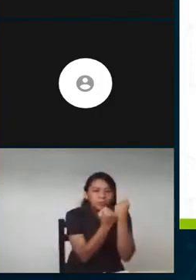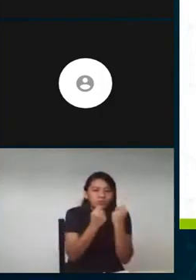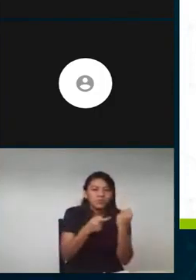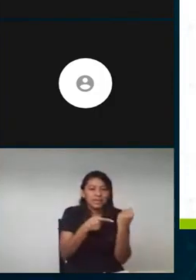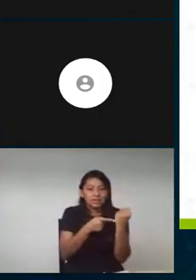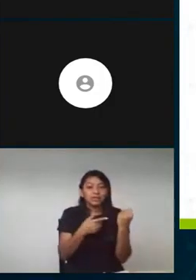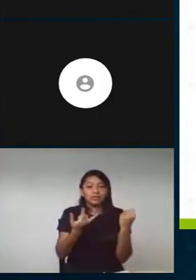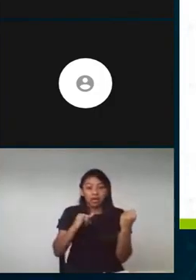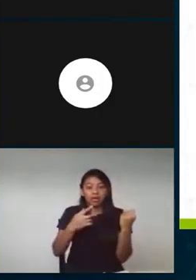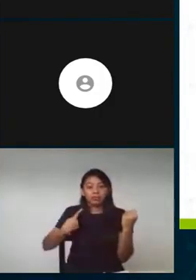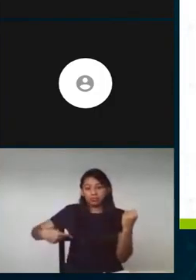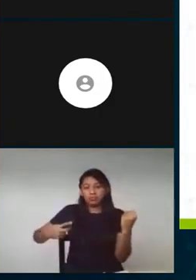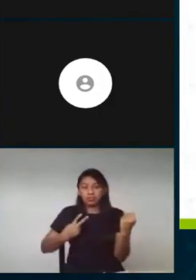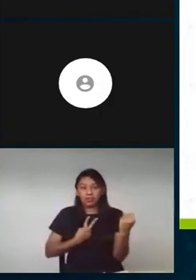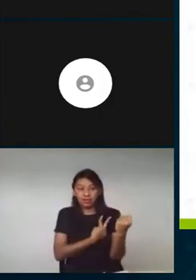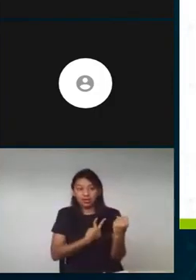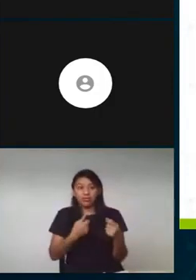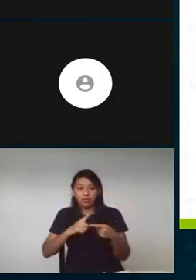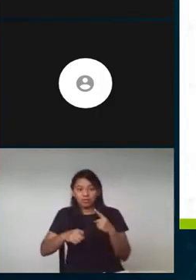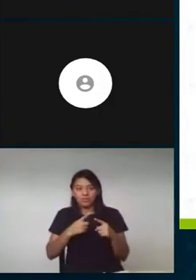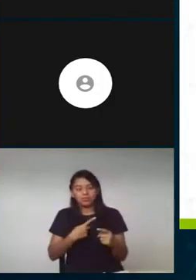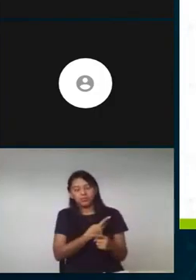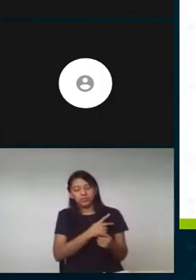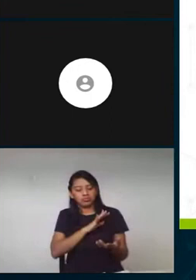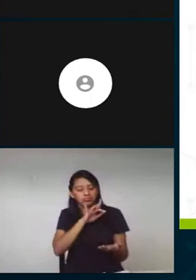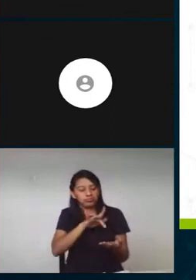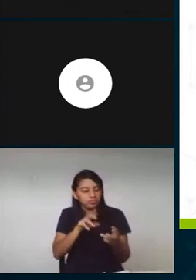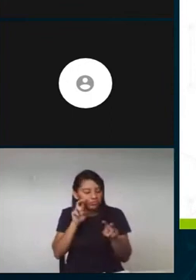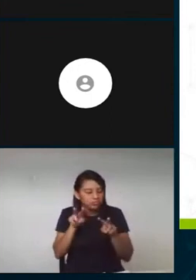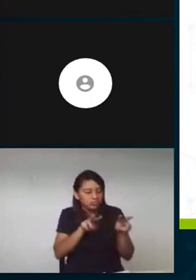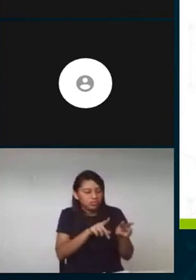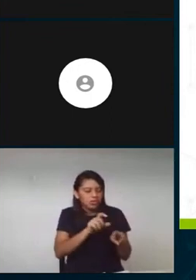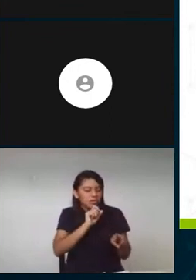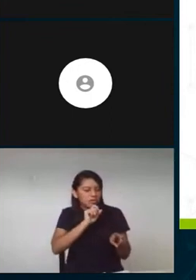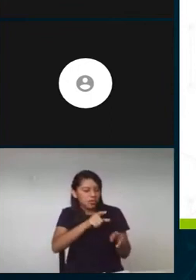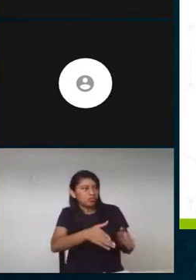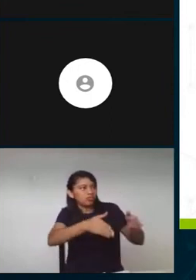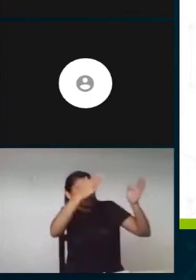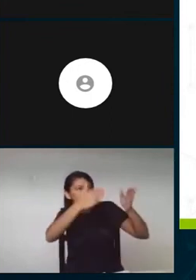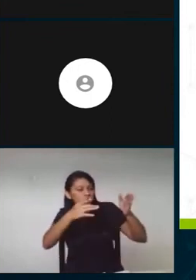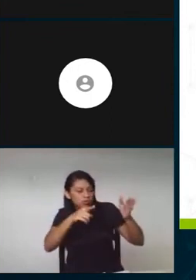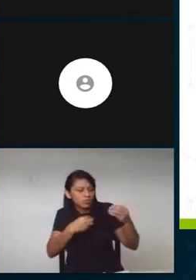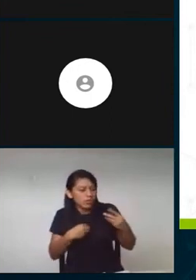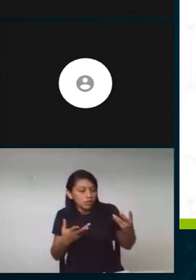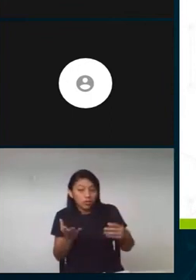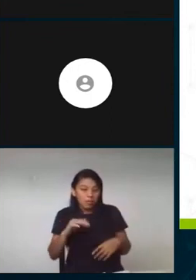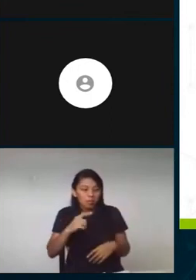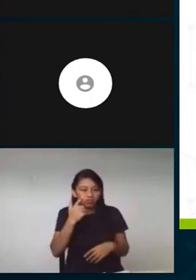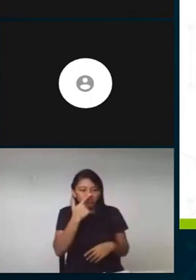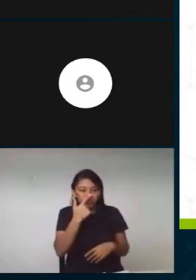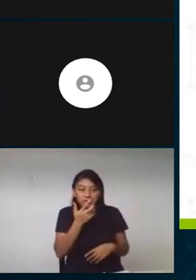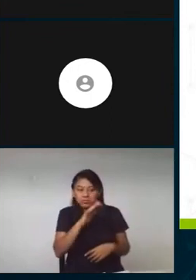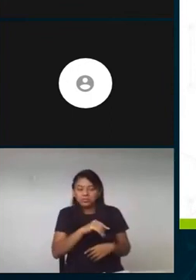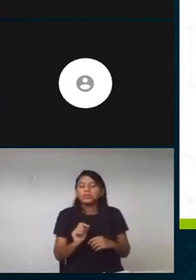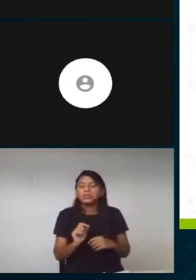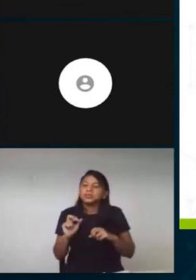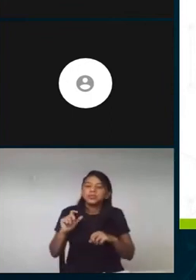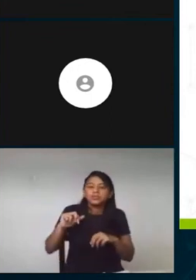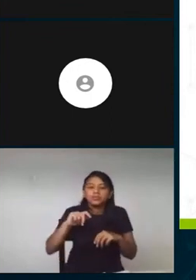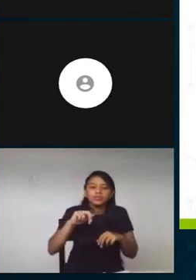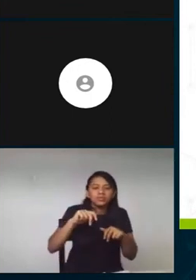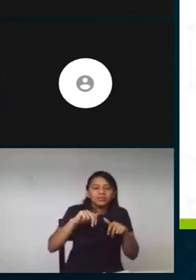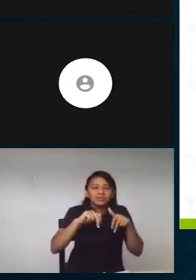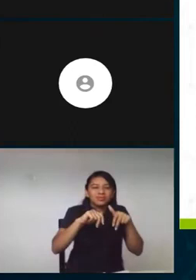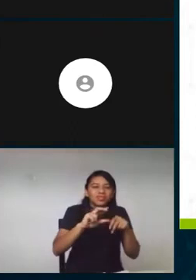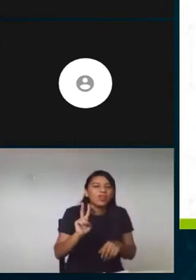que actualmente en los edificios le dan a las basuras, ¿cierto? Entonces nos hemos encontrado que en tema de maquinaria hay chutes